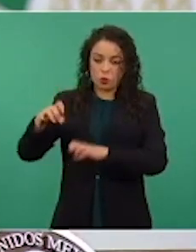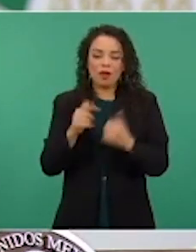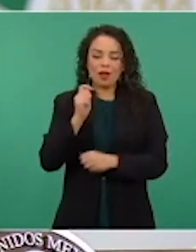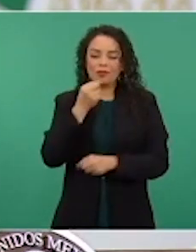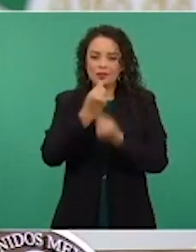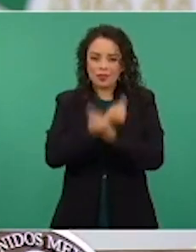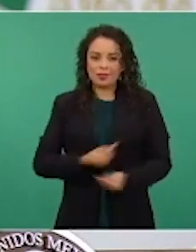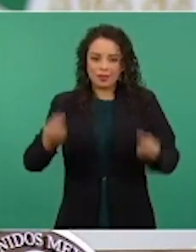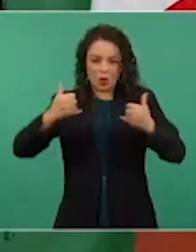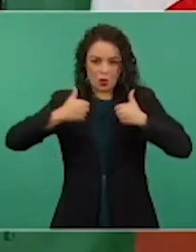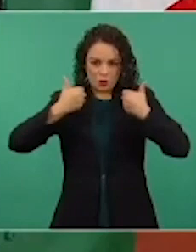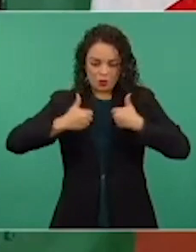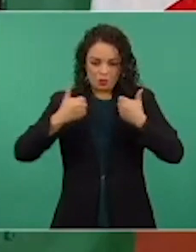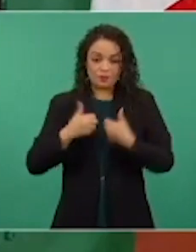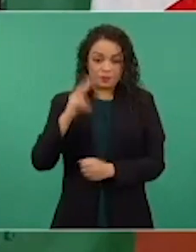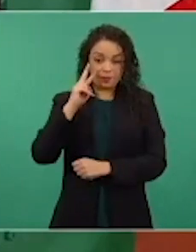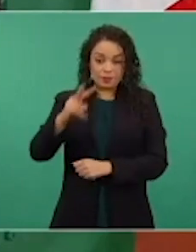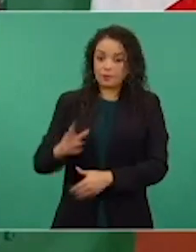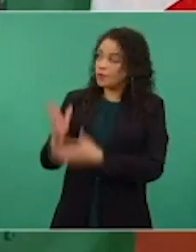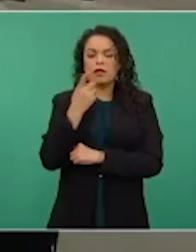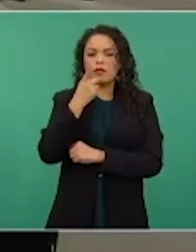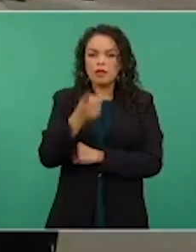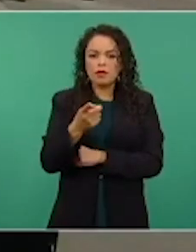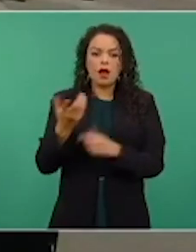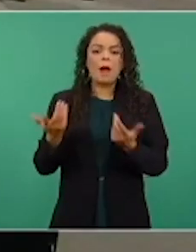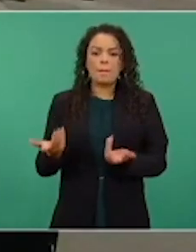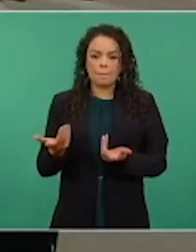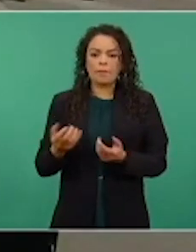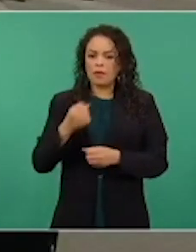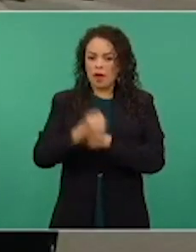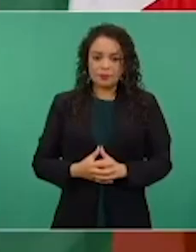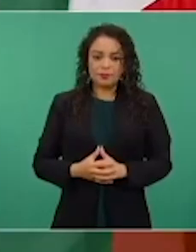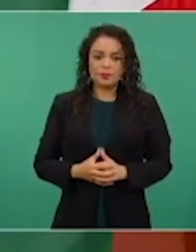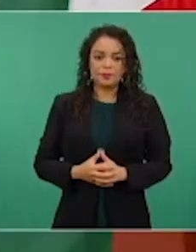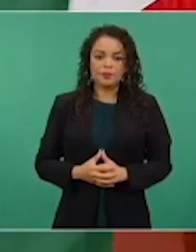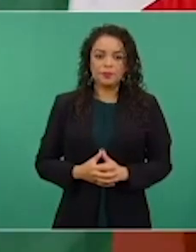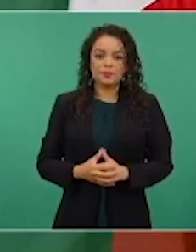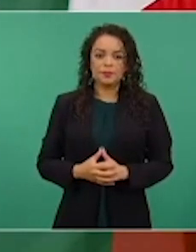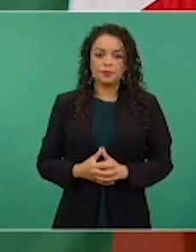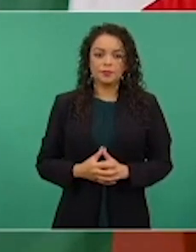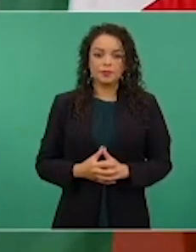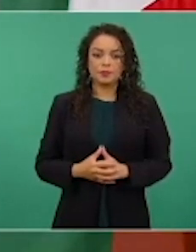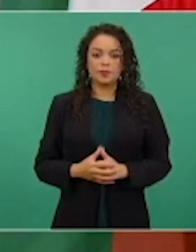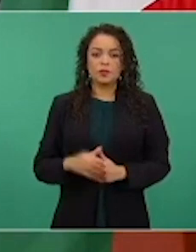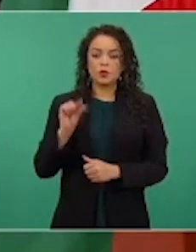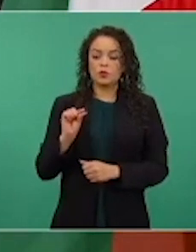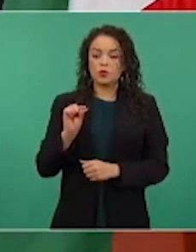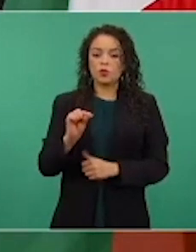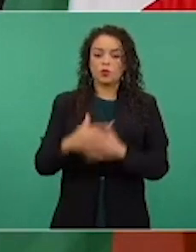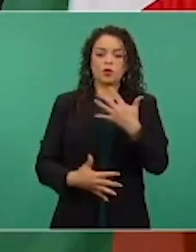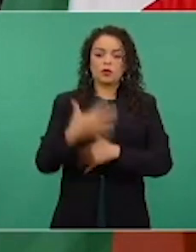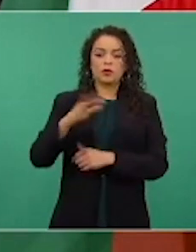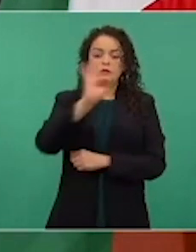en la curva epidémica de casos estimados se tiene menos del 1% de casos activos. En cuanto a la ocupación